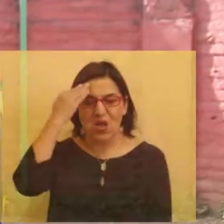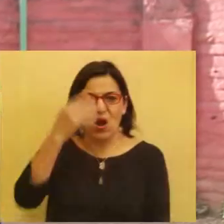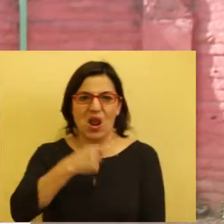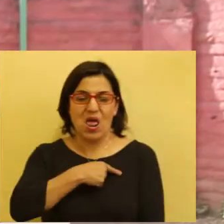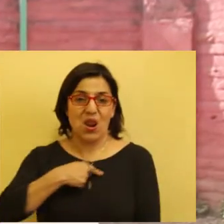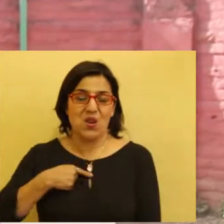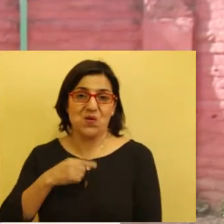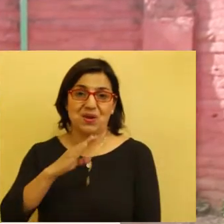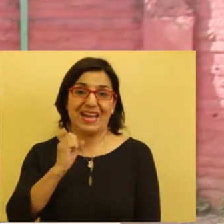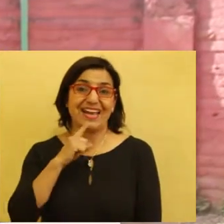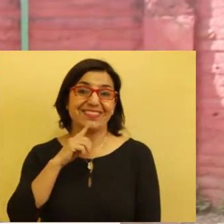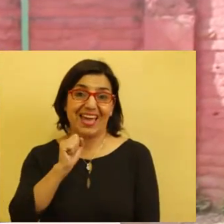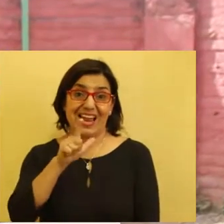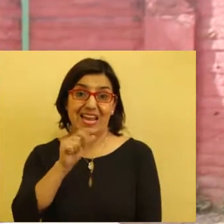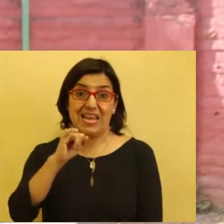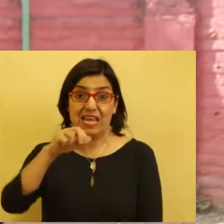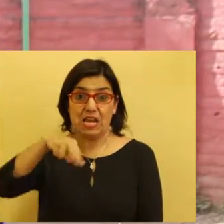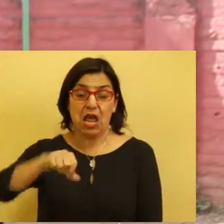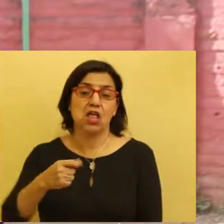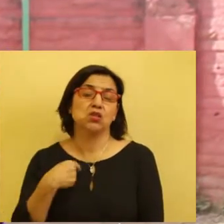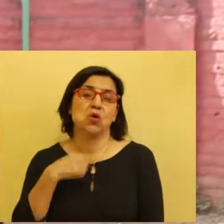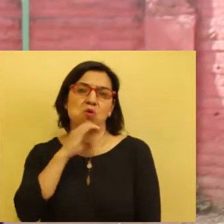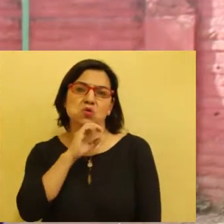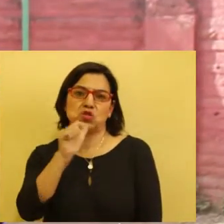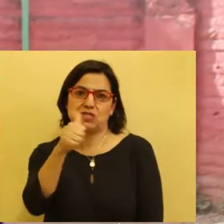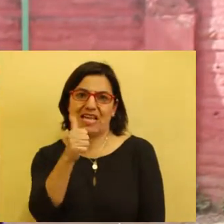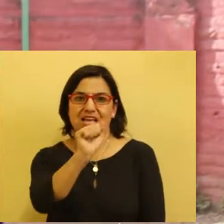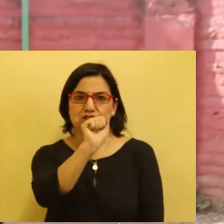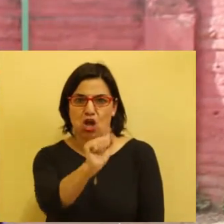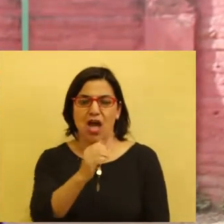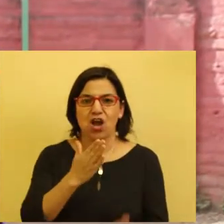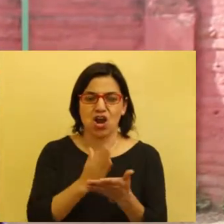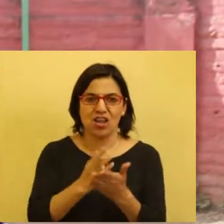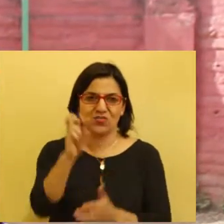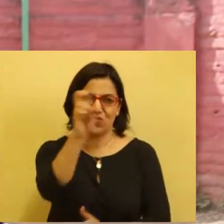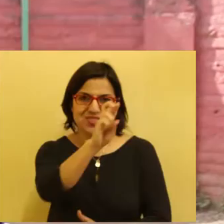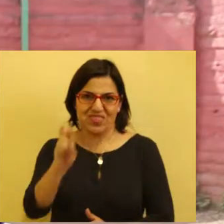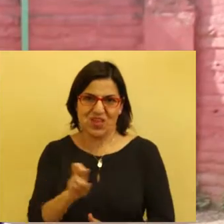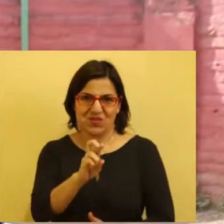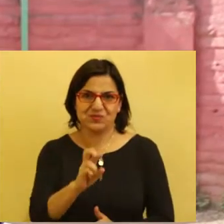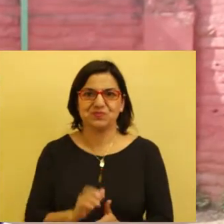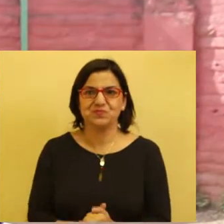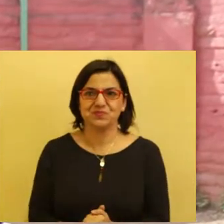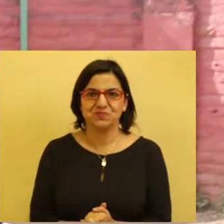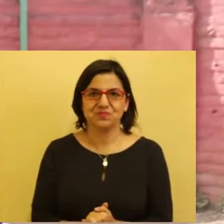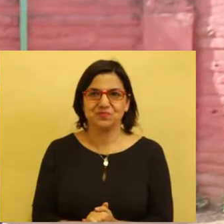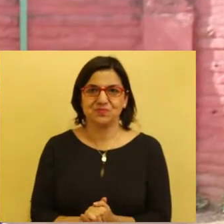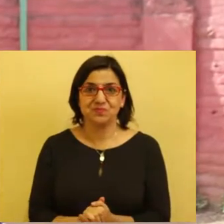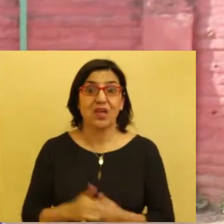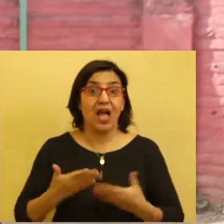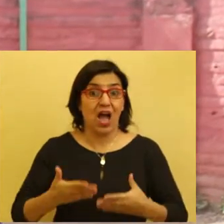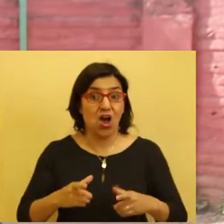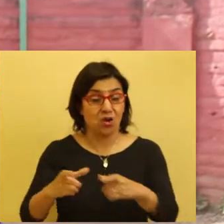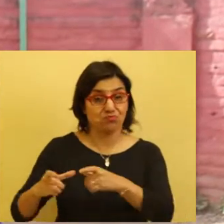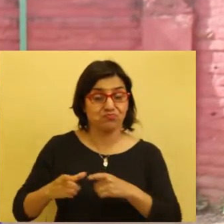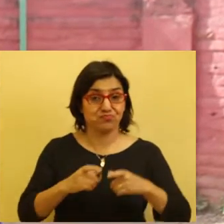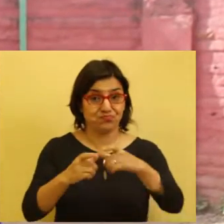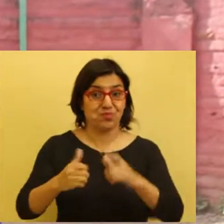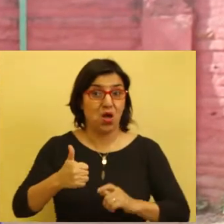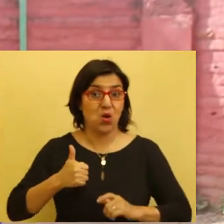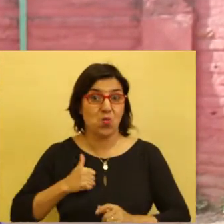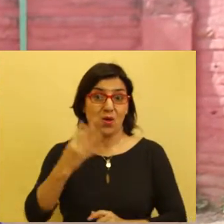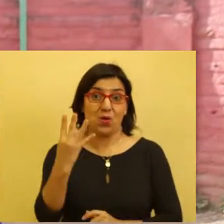Hola, me llamo Catalina Velázquez, voy en sexto año A, estamos en nuestro colegio Sonia Plaza Castro. Sentada de aniversario, cumple